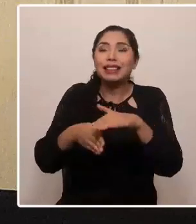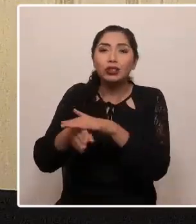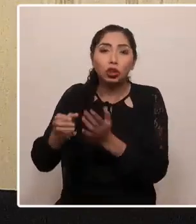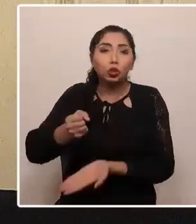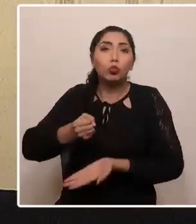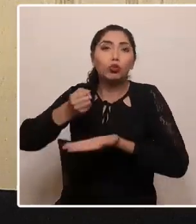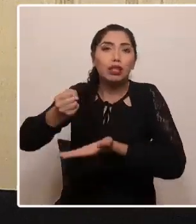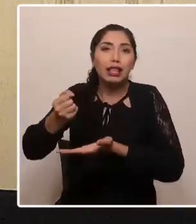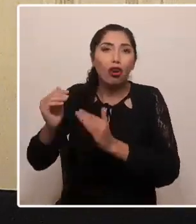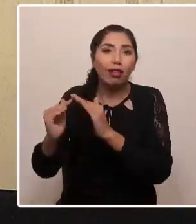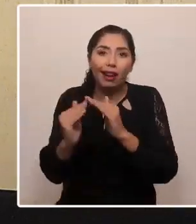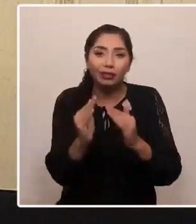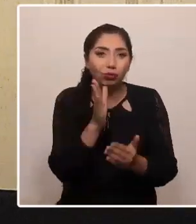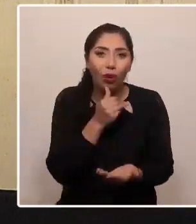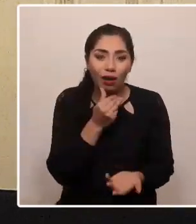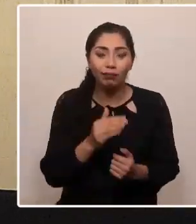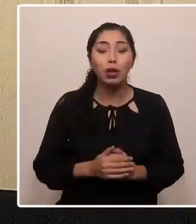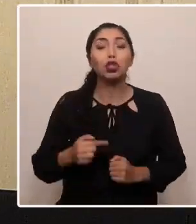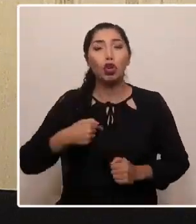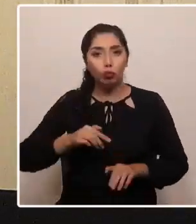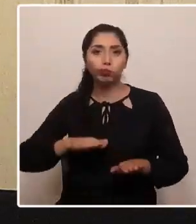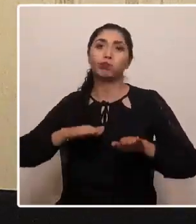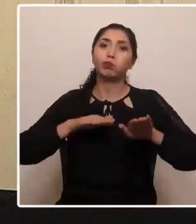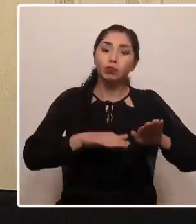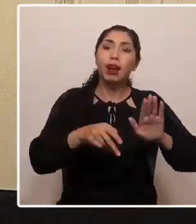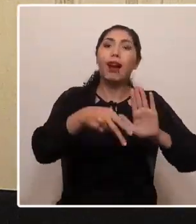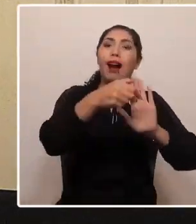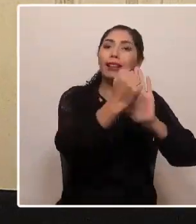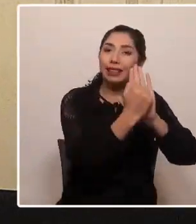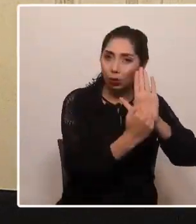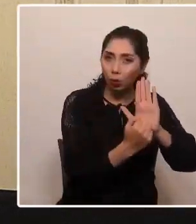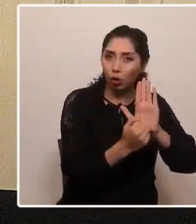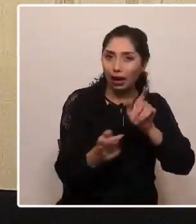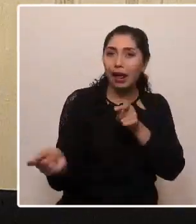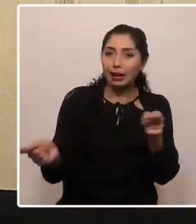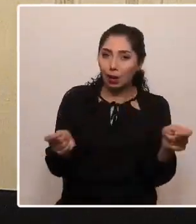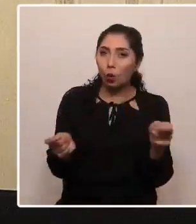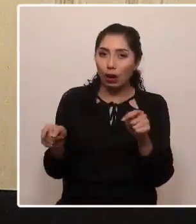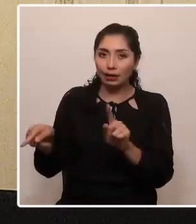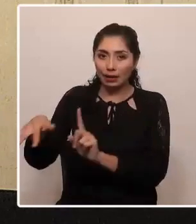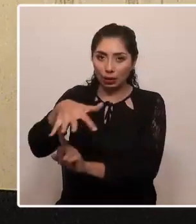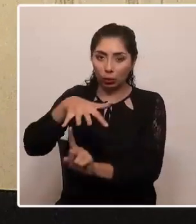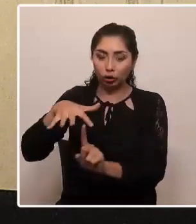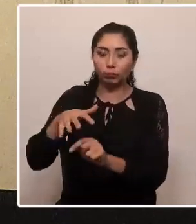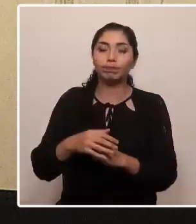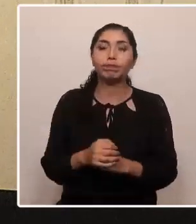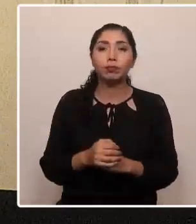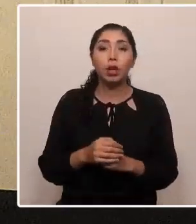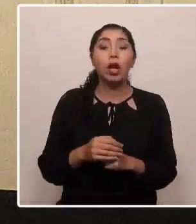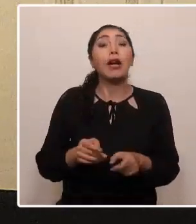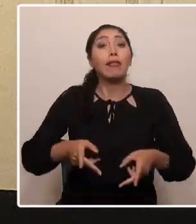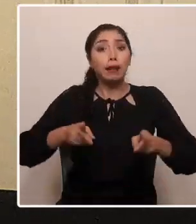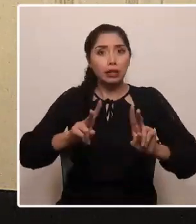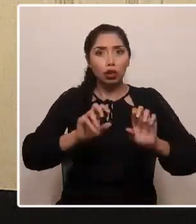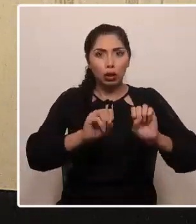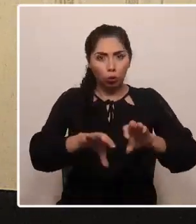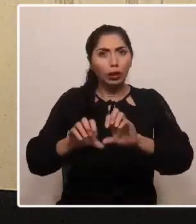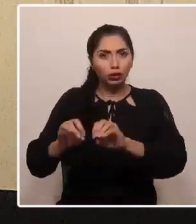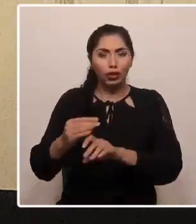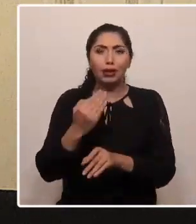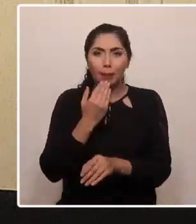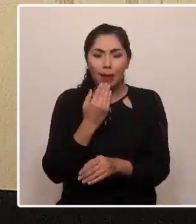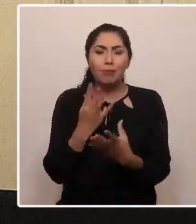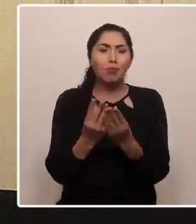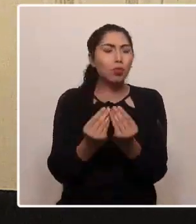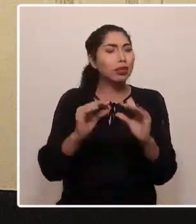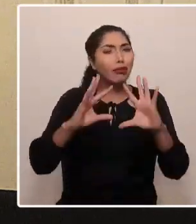Obviamente votaré a favor de los artículos que lo regulan. El derecho a la educación es otro derecho que cientos de familias esperan. Como